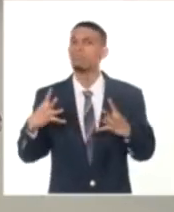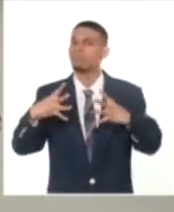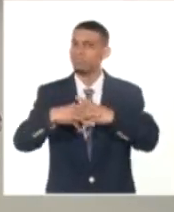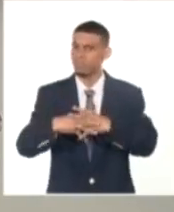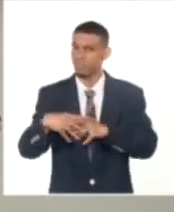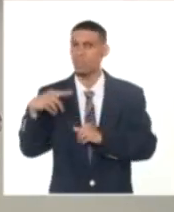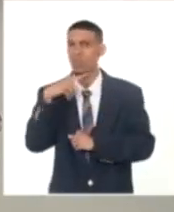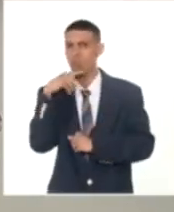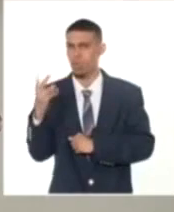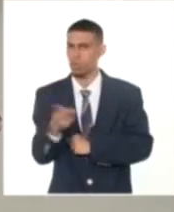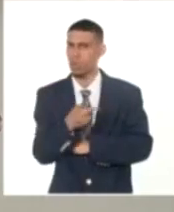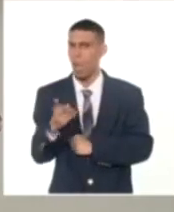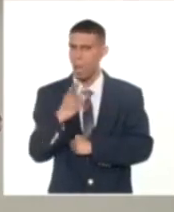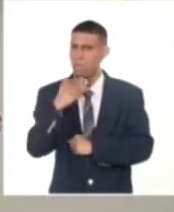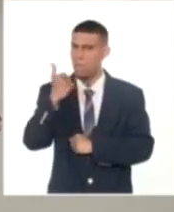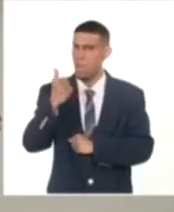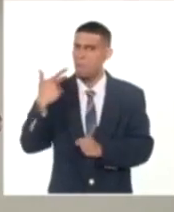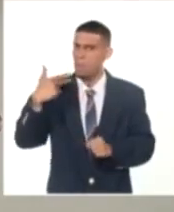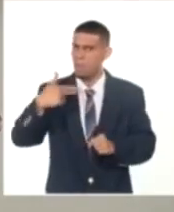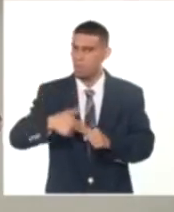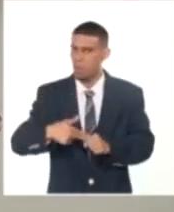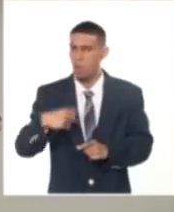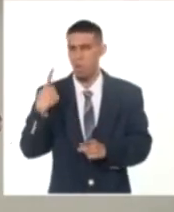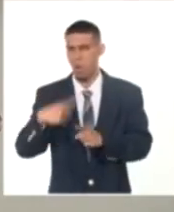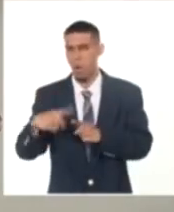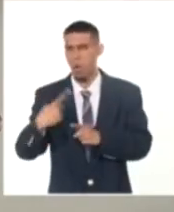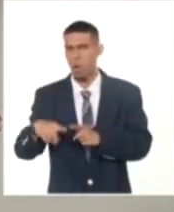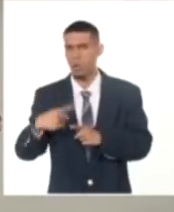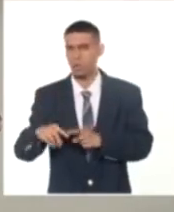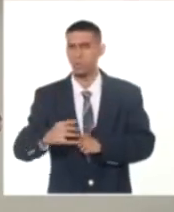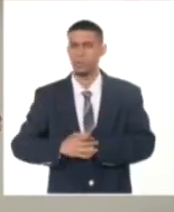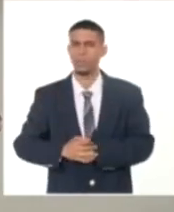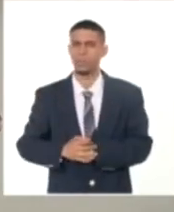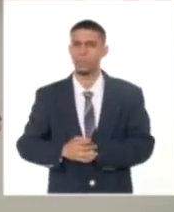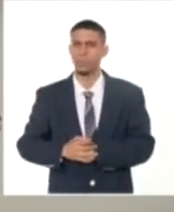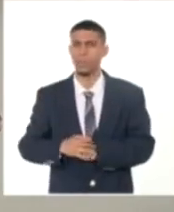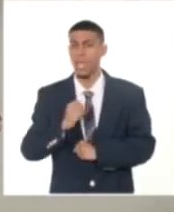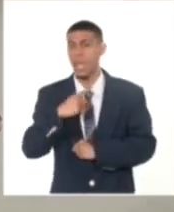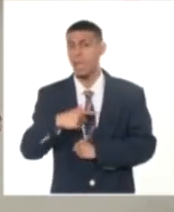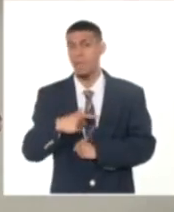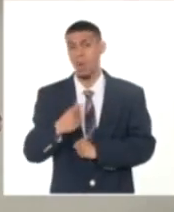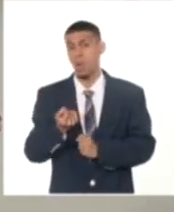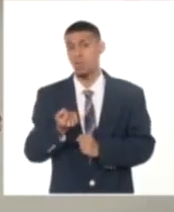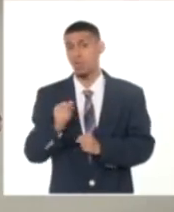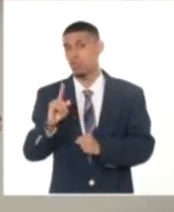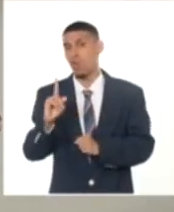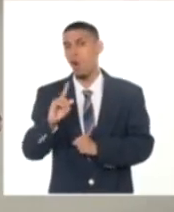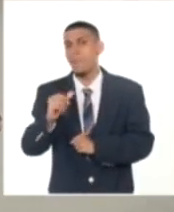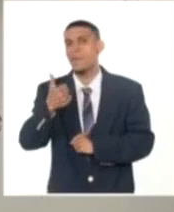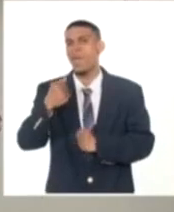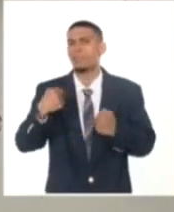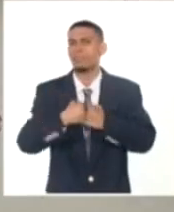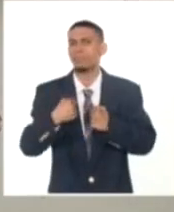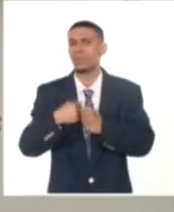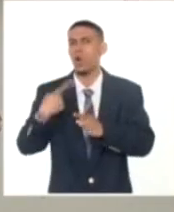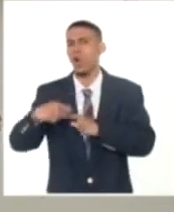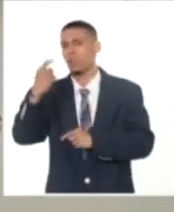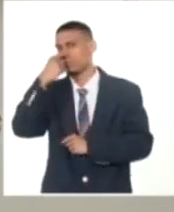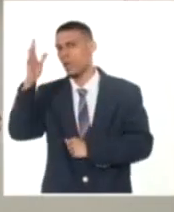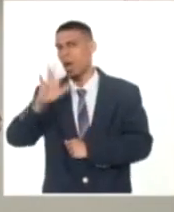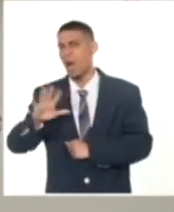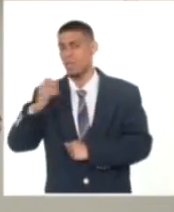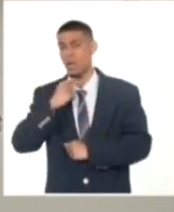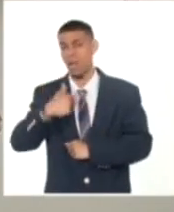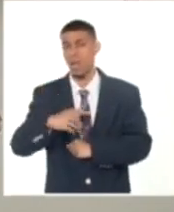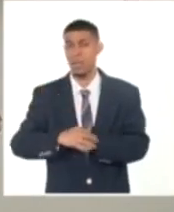descalabros domésticos y las 40 que bien le han cantado en África y en Países Bajos, se ha salido del guión por un minuto y ha